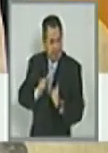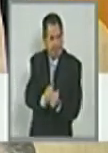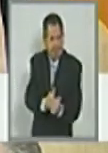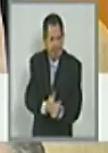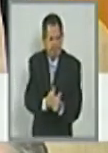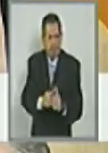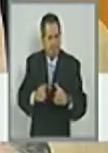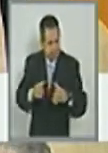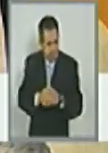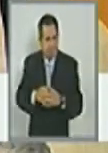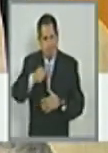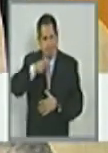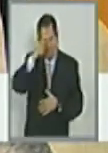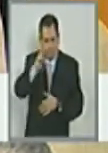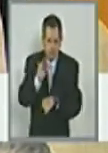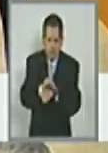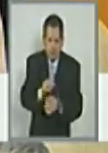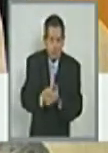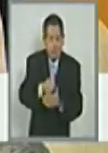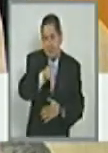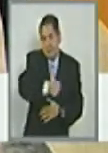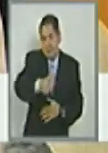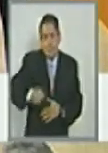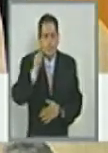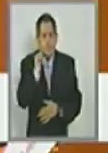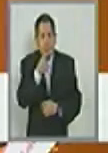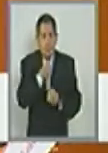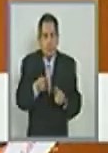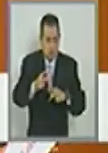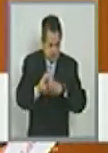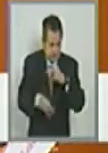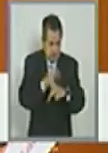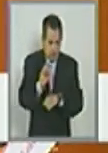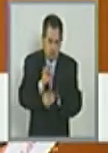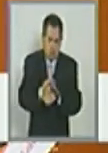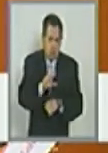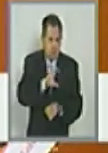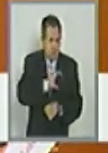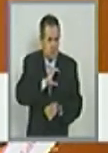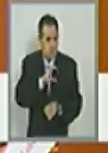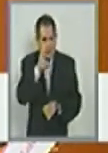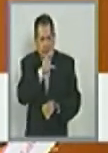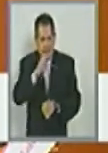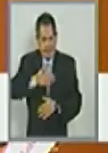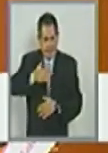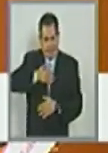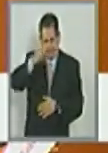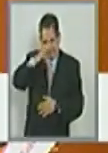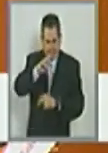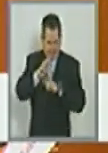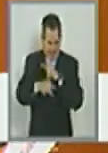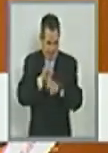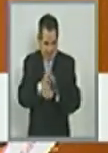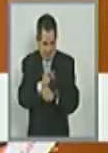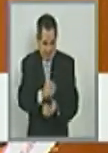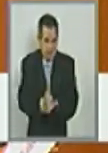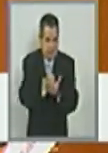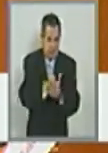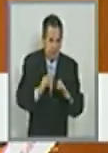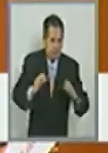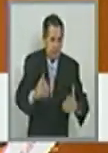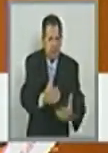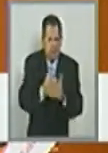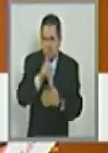que nunca. Cada una de esas niños y niñas recibirá calidez y solidaridad de la sociedad mexicana y de